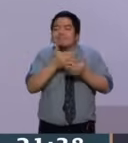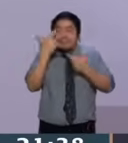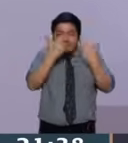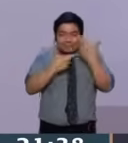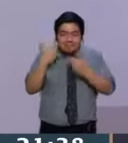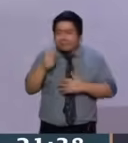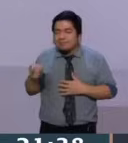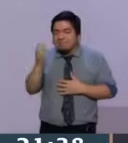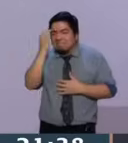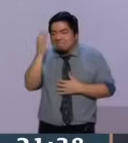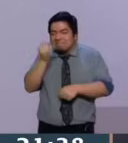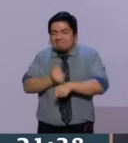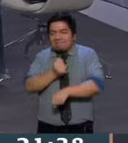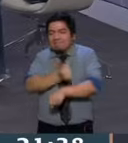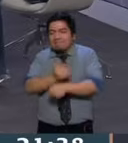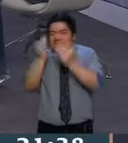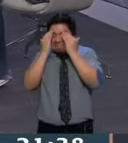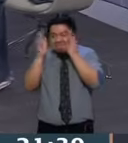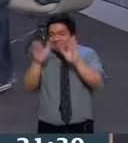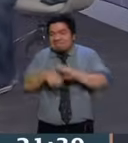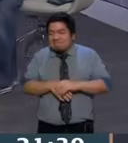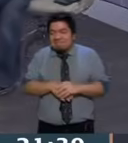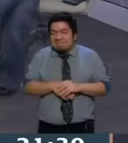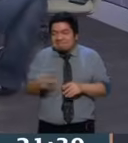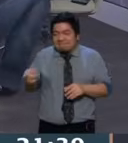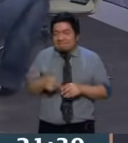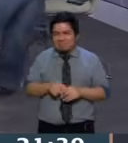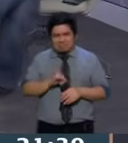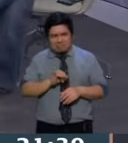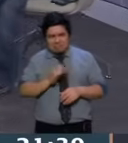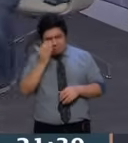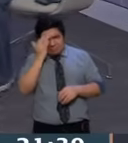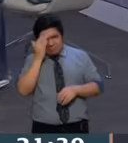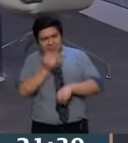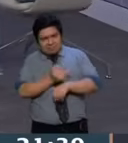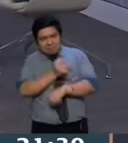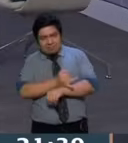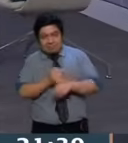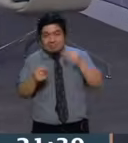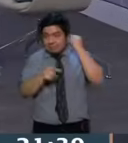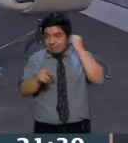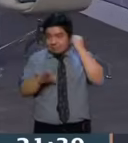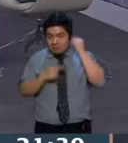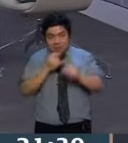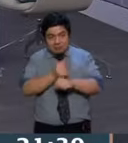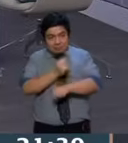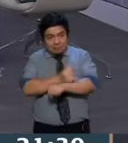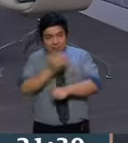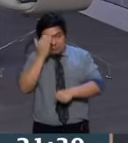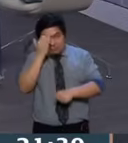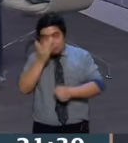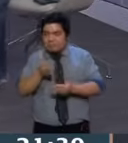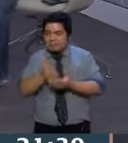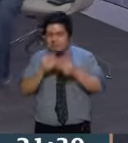te has parado por Iztapalapa, no tienes ni idea de lo que estás hablando. Por supuesto que me he parado por Iztapalapa. Incluso, gracias a que me he parado por Iztapalapa,